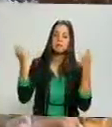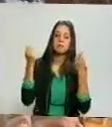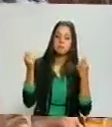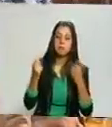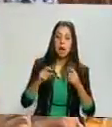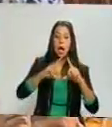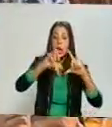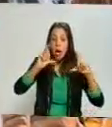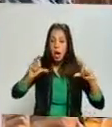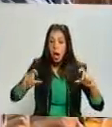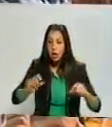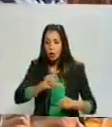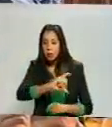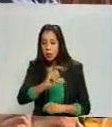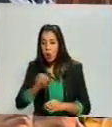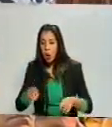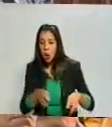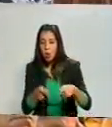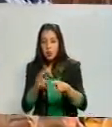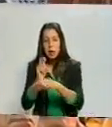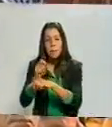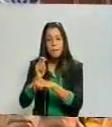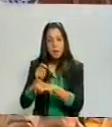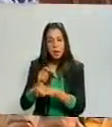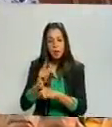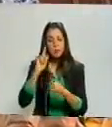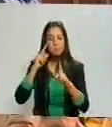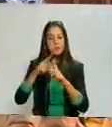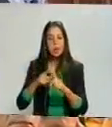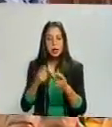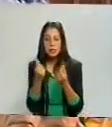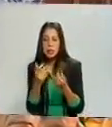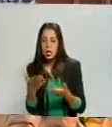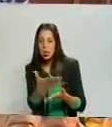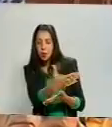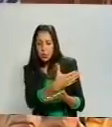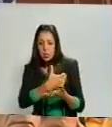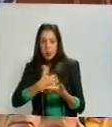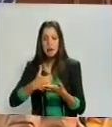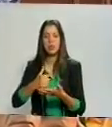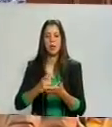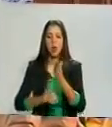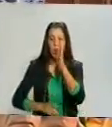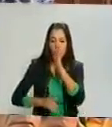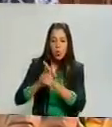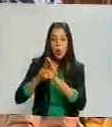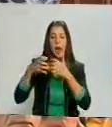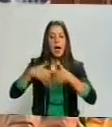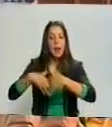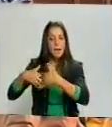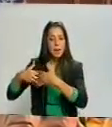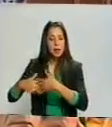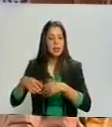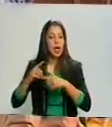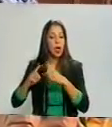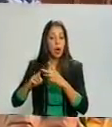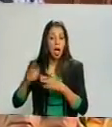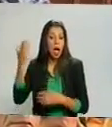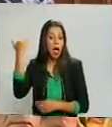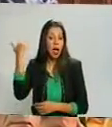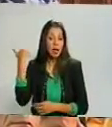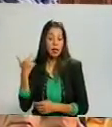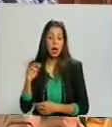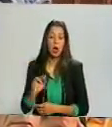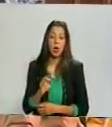el desarrollo de la economía no petrolera, precisamente de los recursos obtenidos del arco minero, que antes no eran